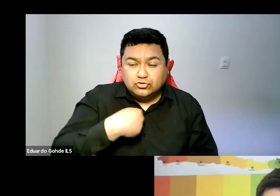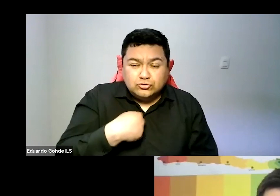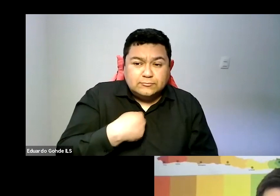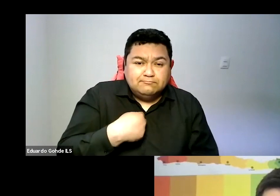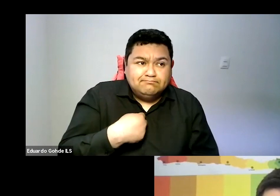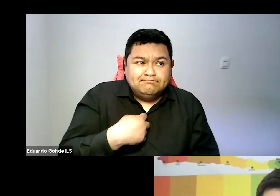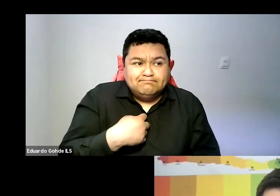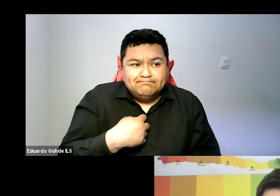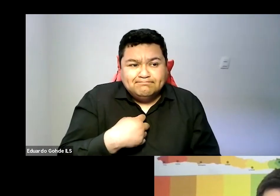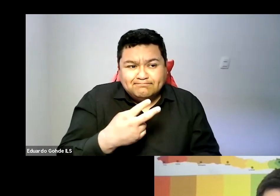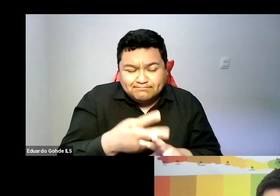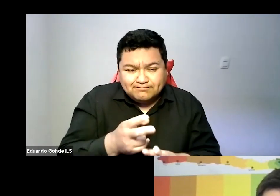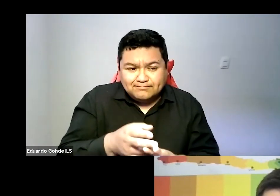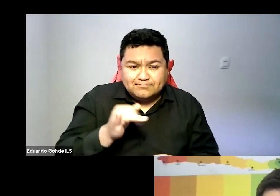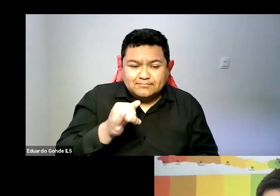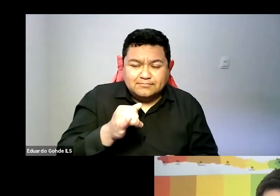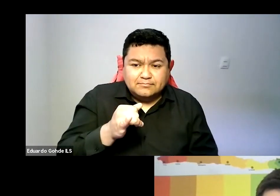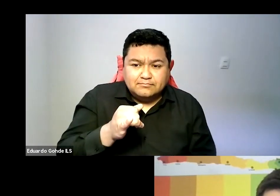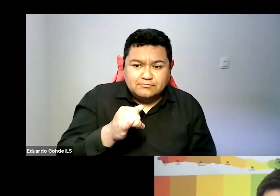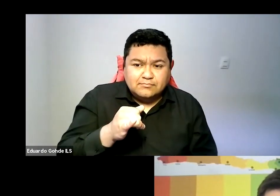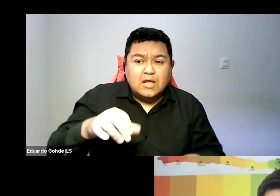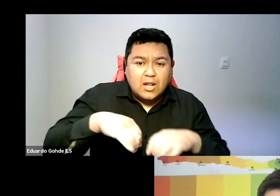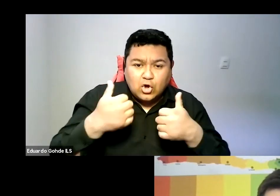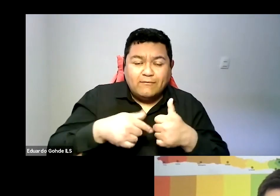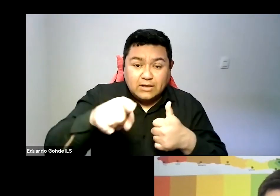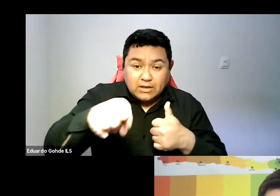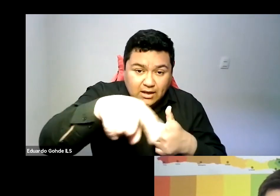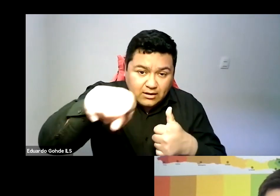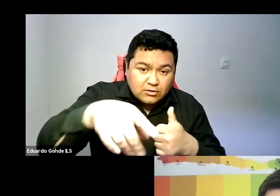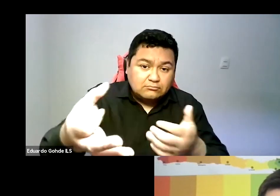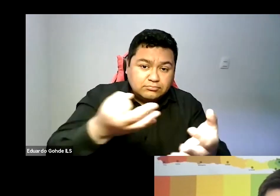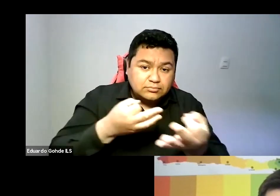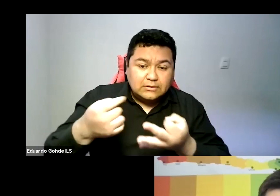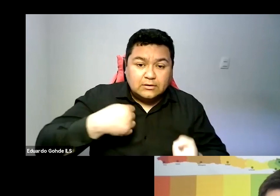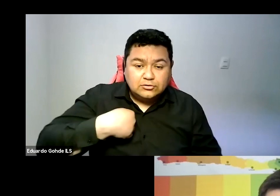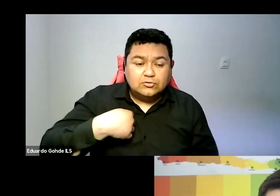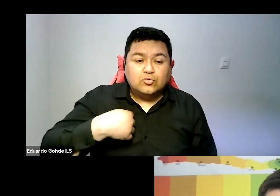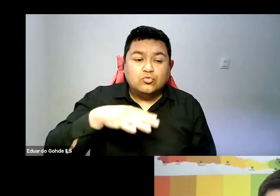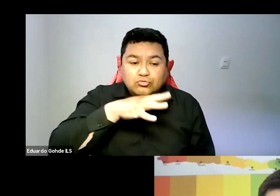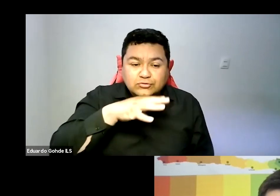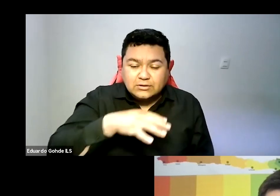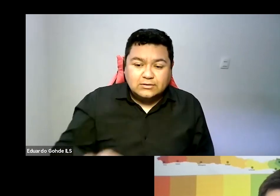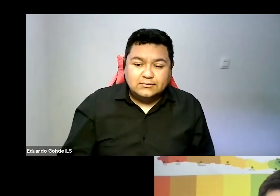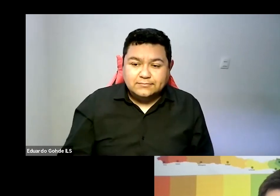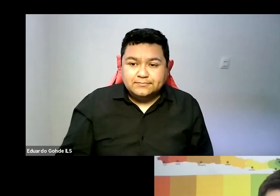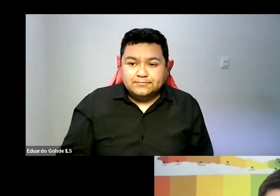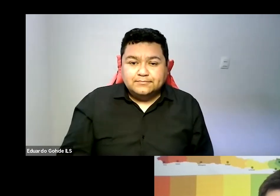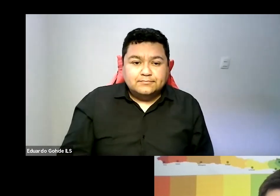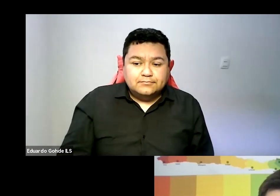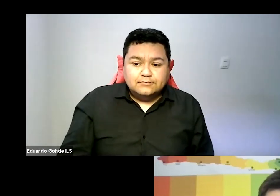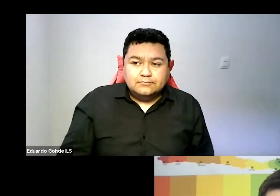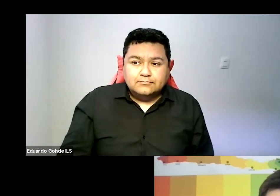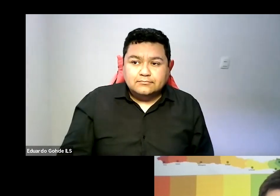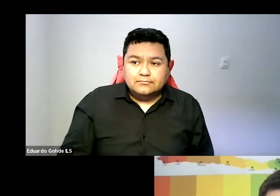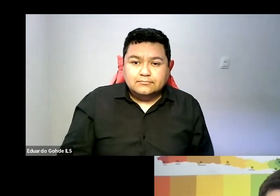viniera directamente de los jóvenes y las jóvenes. No lo utilizaría como un recurso didáctico. Sí lo utilizaría